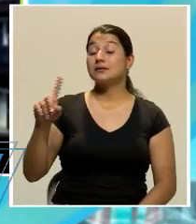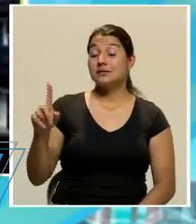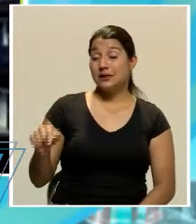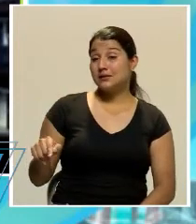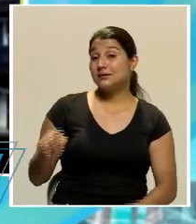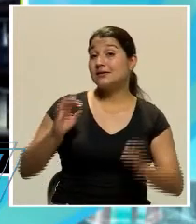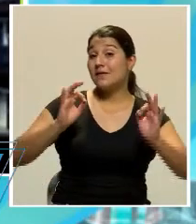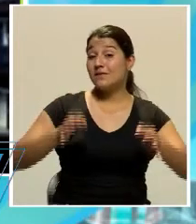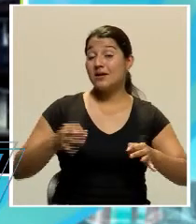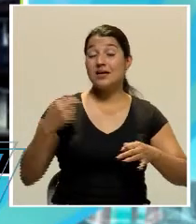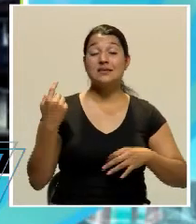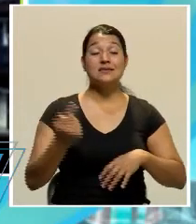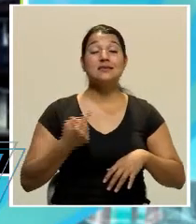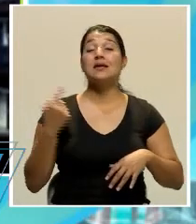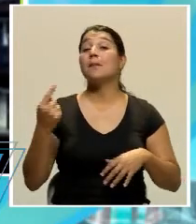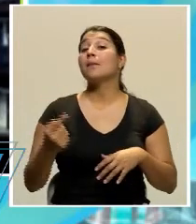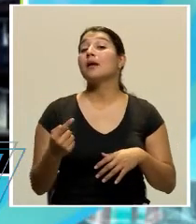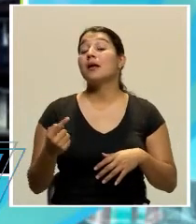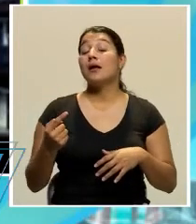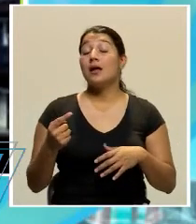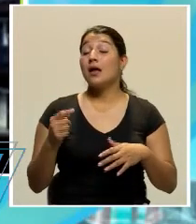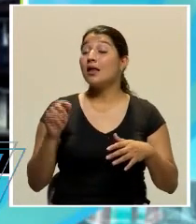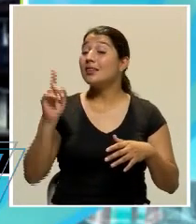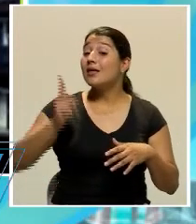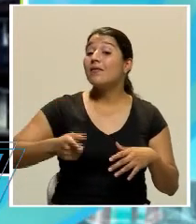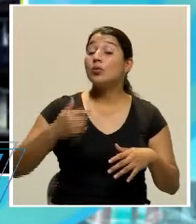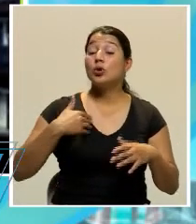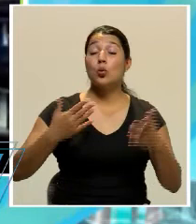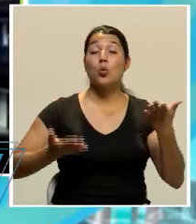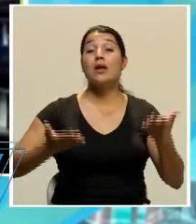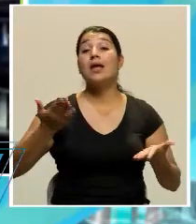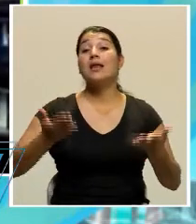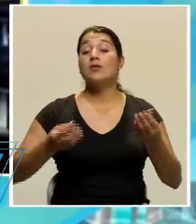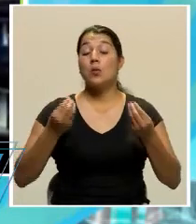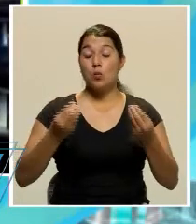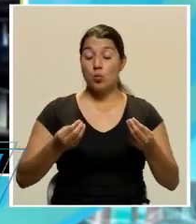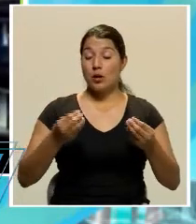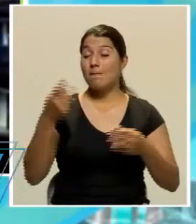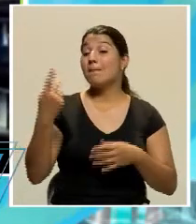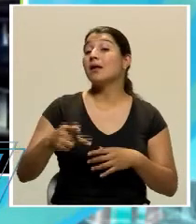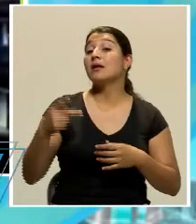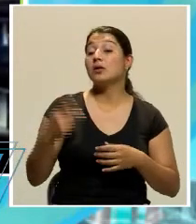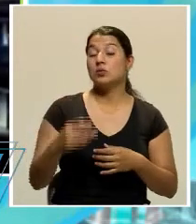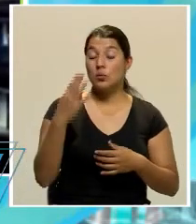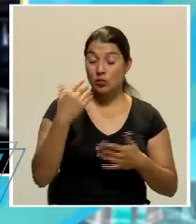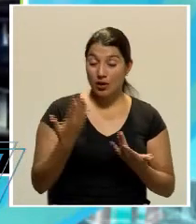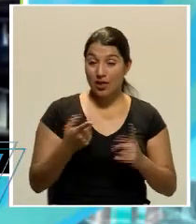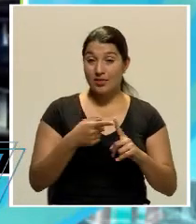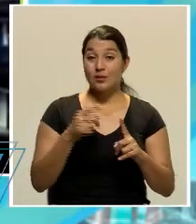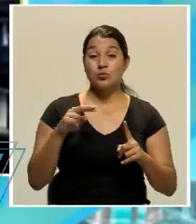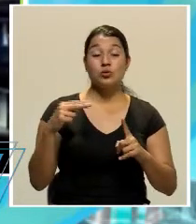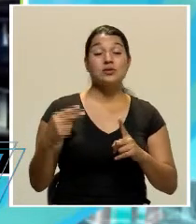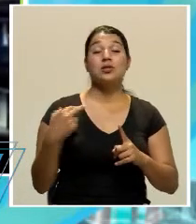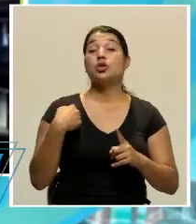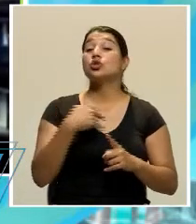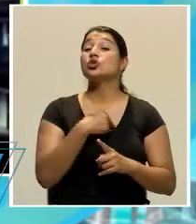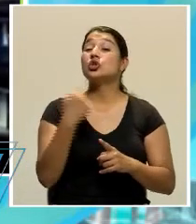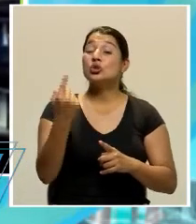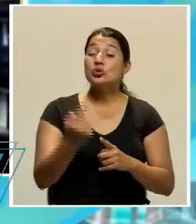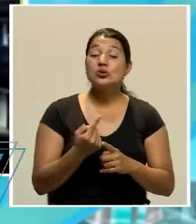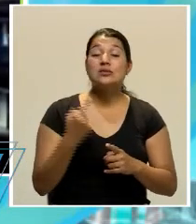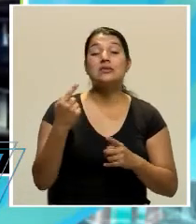definitivamente siempre en un nivel de equilibrio muy peligroso, porque económicamente siempre estamos